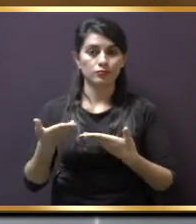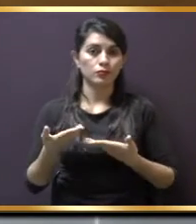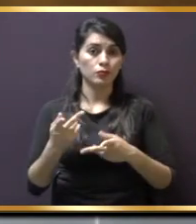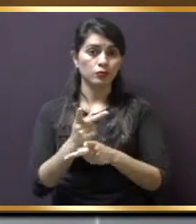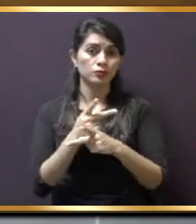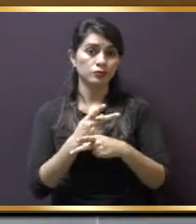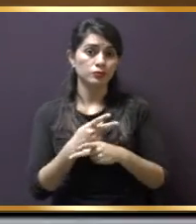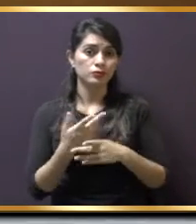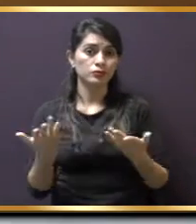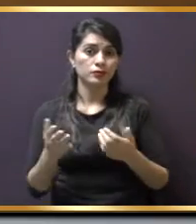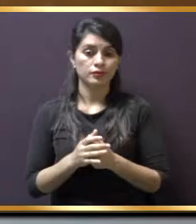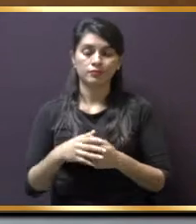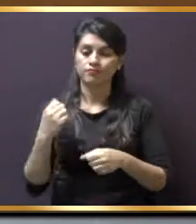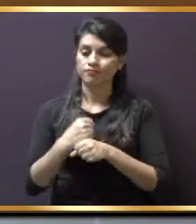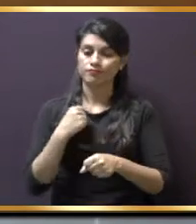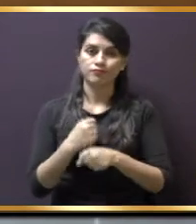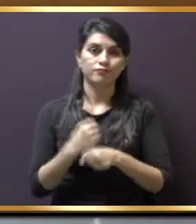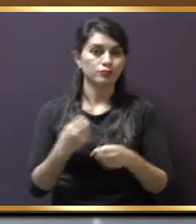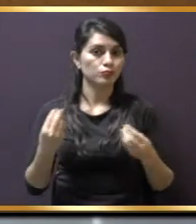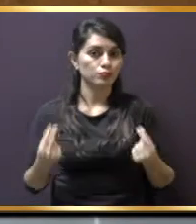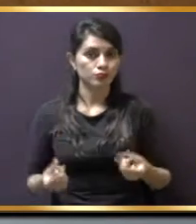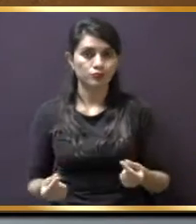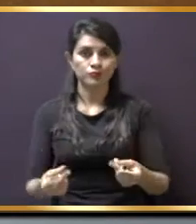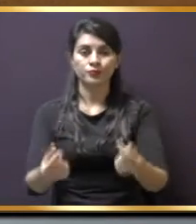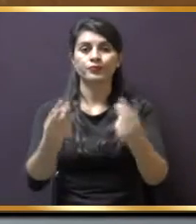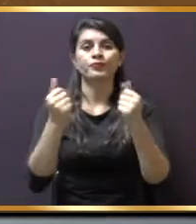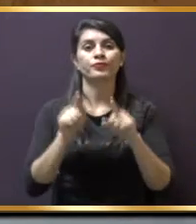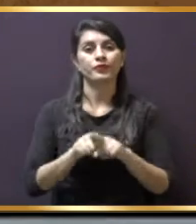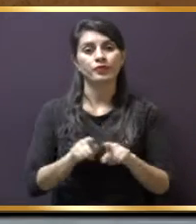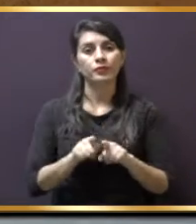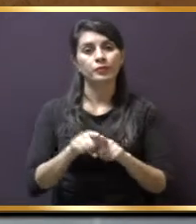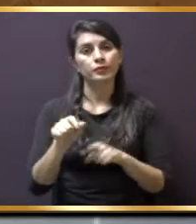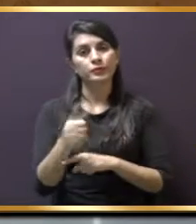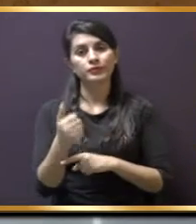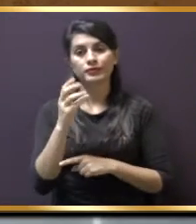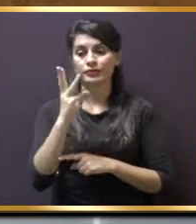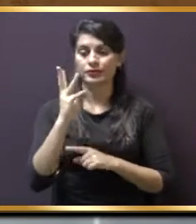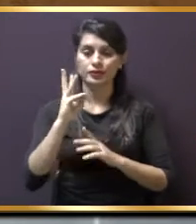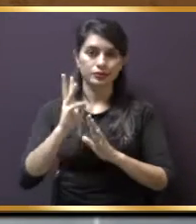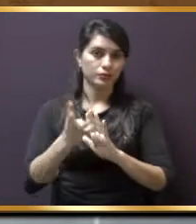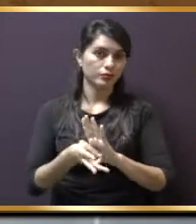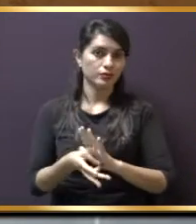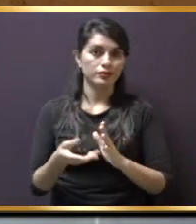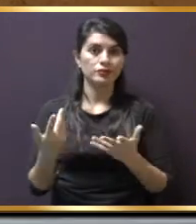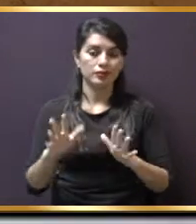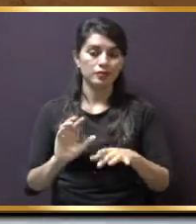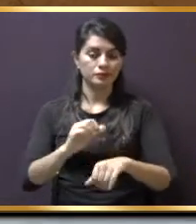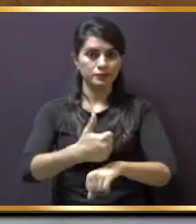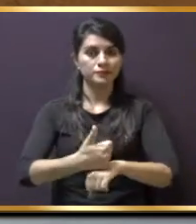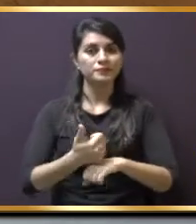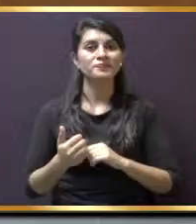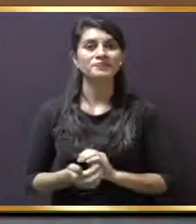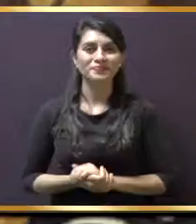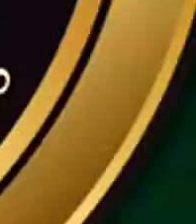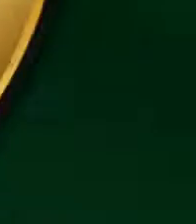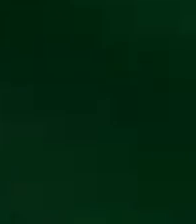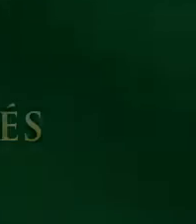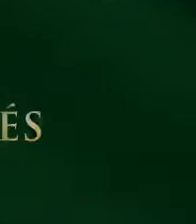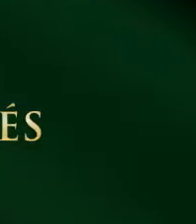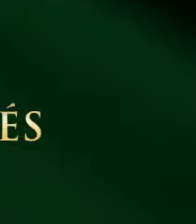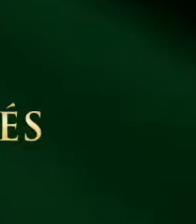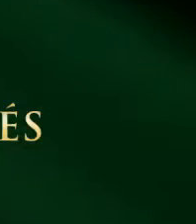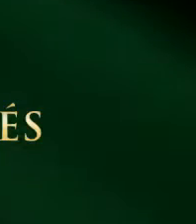producto el cual se trabaja muy rápidamente y permite habilitar tráfico a las 6 horas de haber sido colocado.